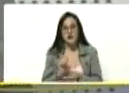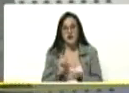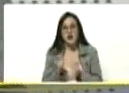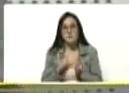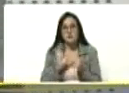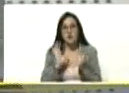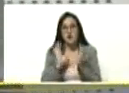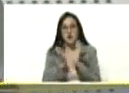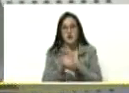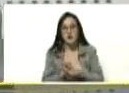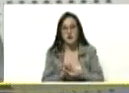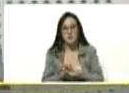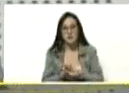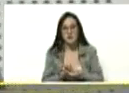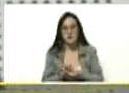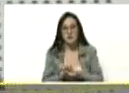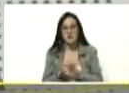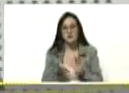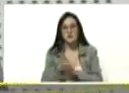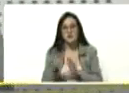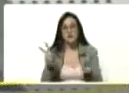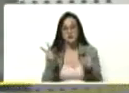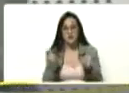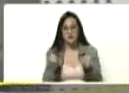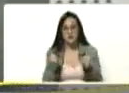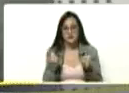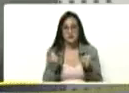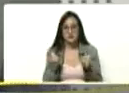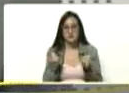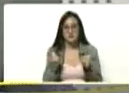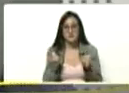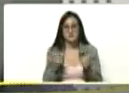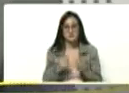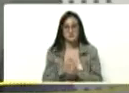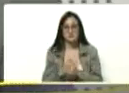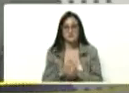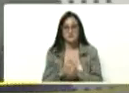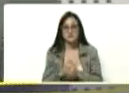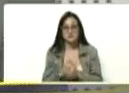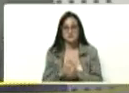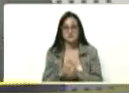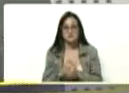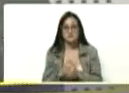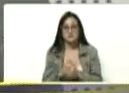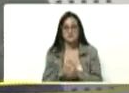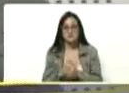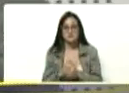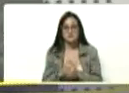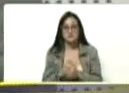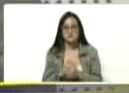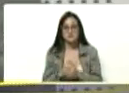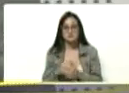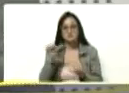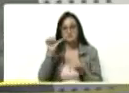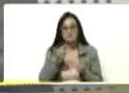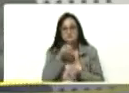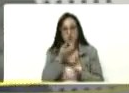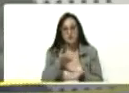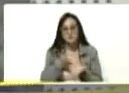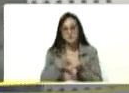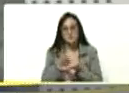climático. In this regard, en este sentido, allow me to extend sincere thanks again, permítaseme expresar nuestro